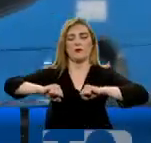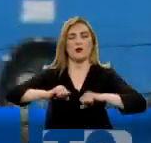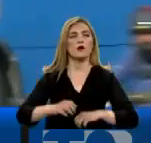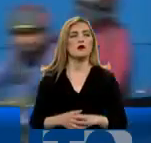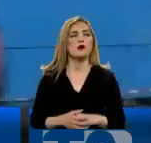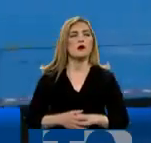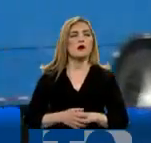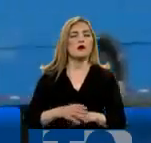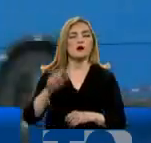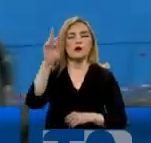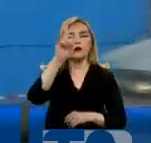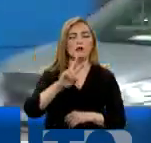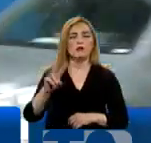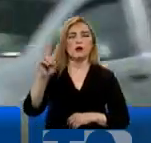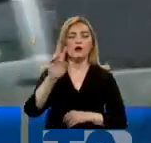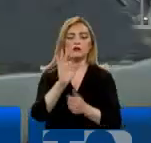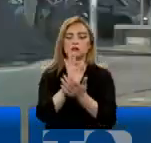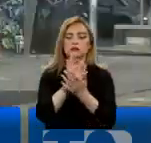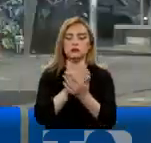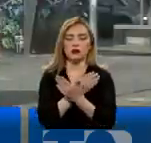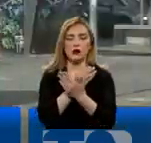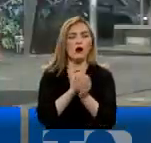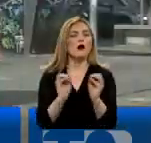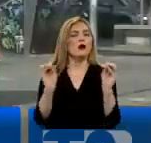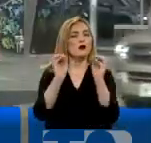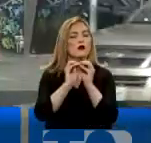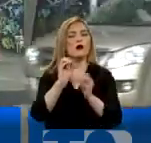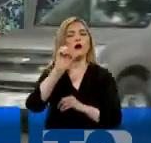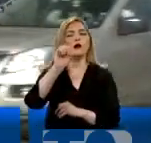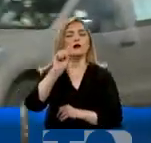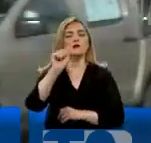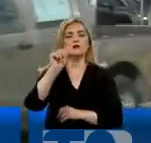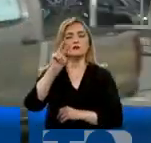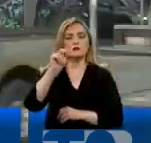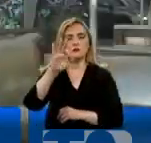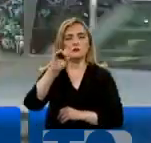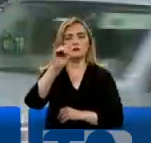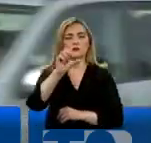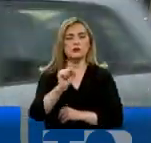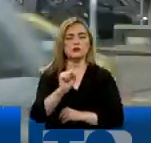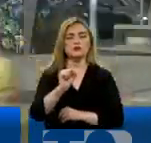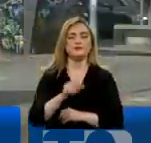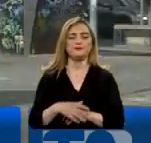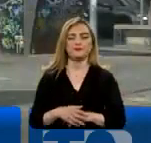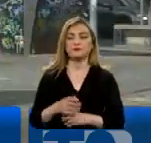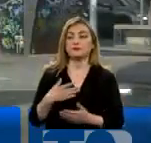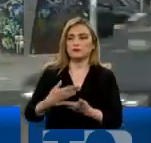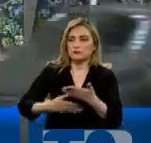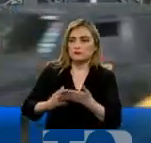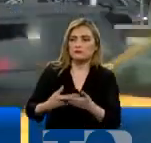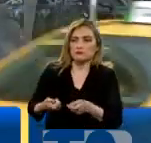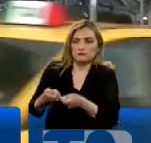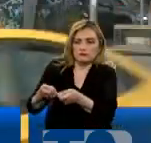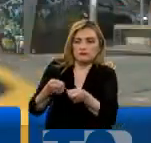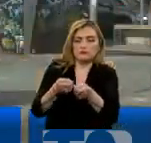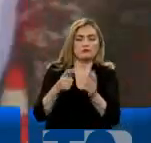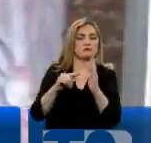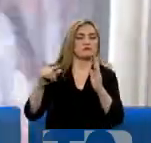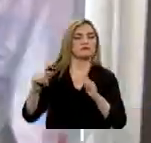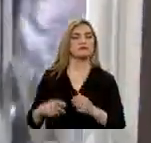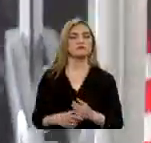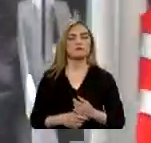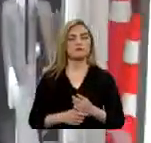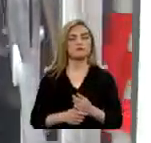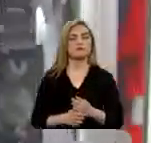este caso. Este viernes amplió su versión José Santos, a quien se le atribuye la función de efectivizar documentos financieros.